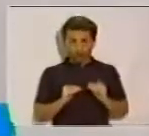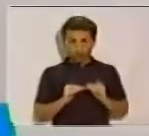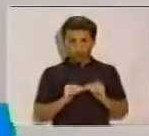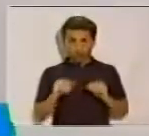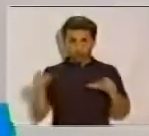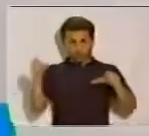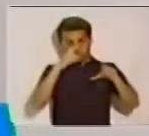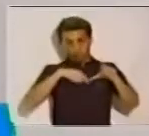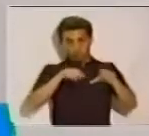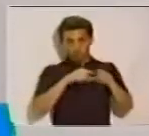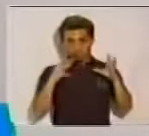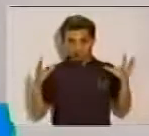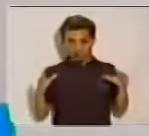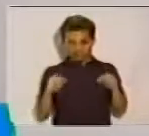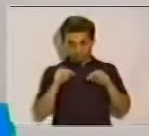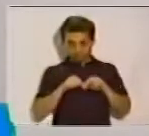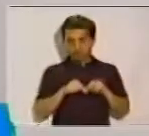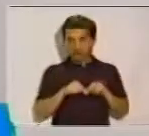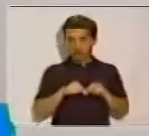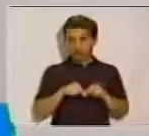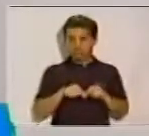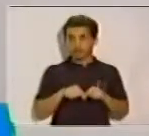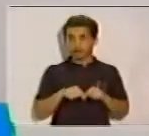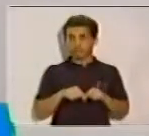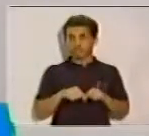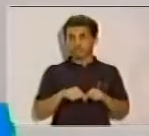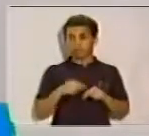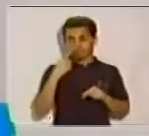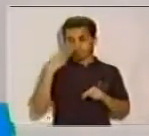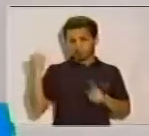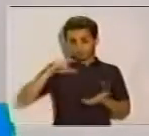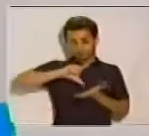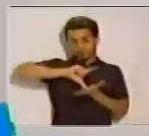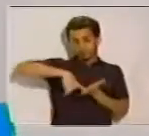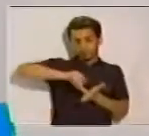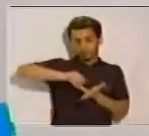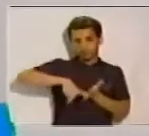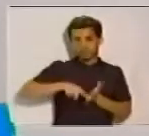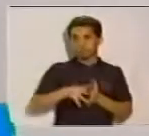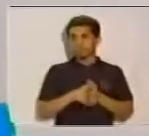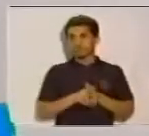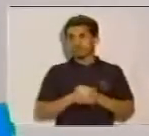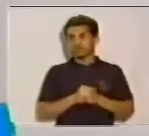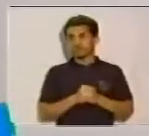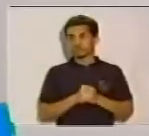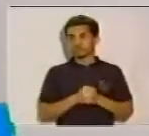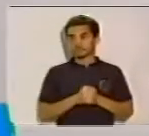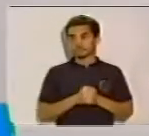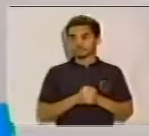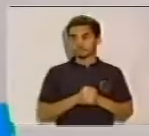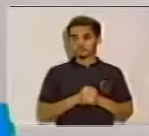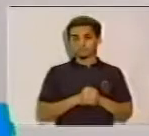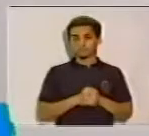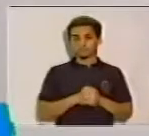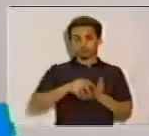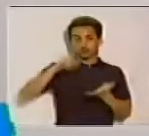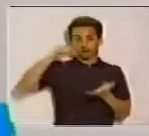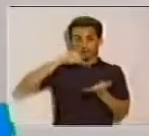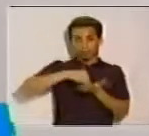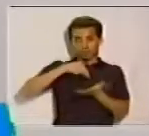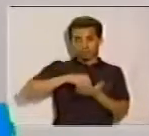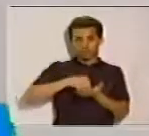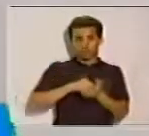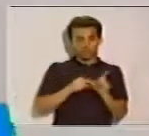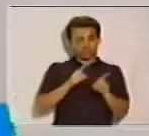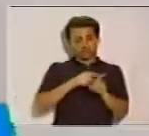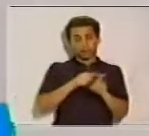mayor. Localícenlo. Y miren lo que vamos a hacer. Colocan la punta metálica del compás en ese